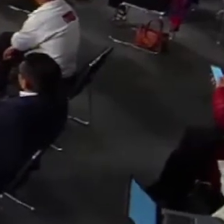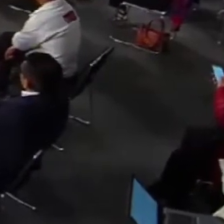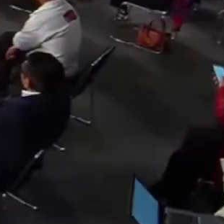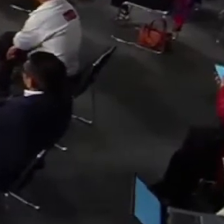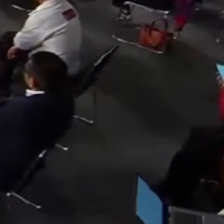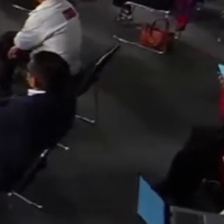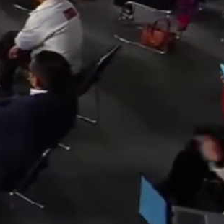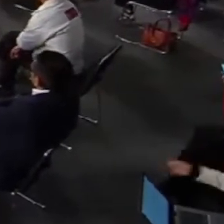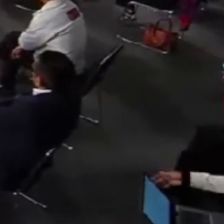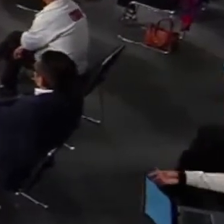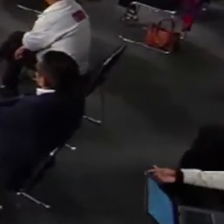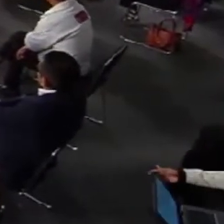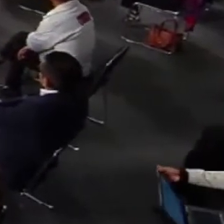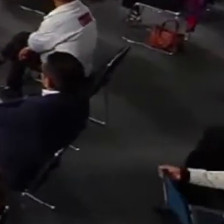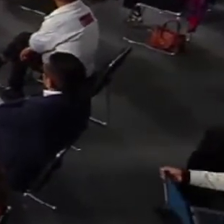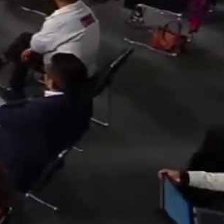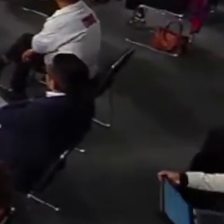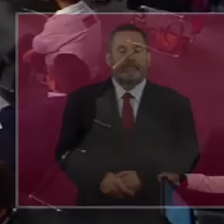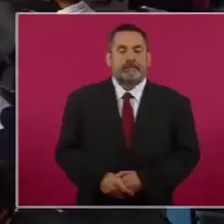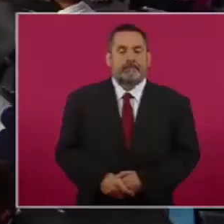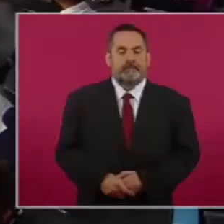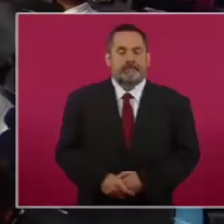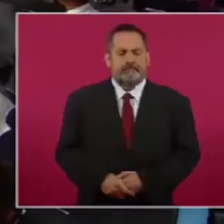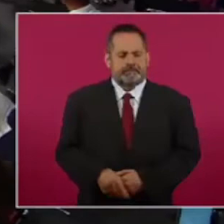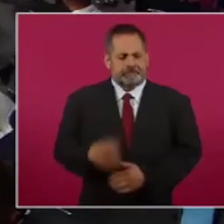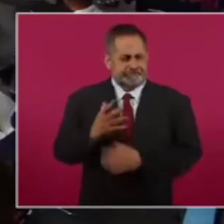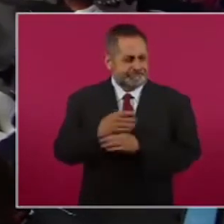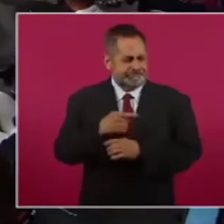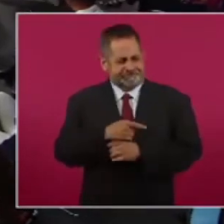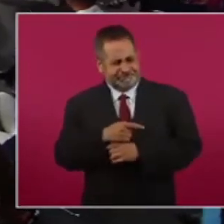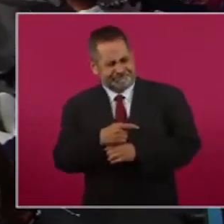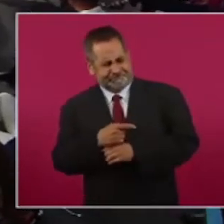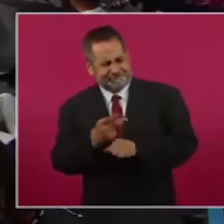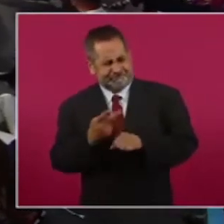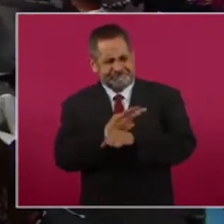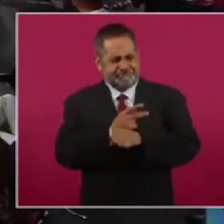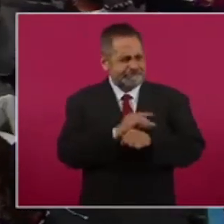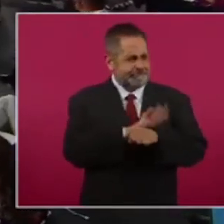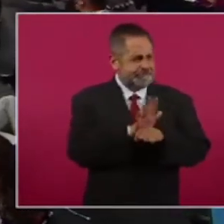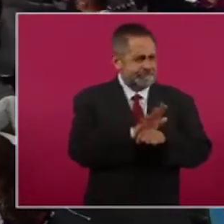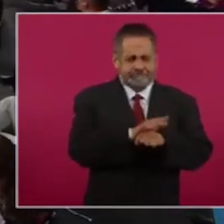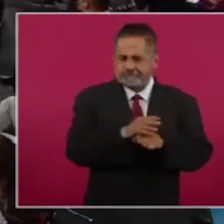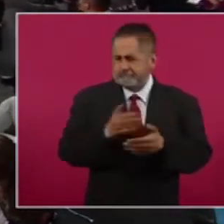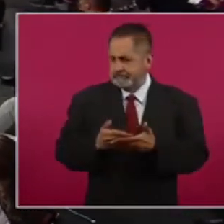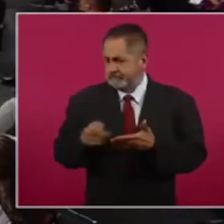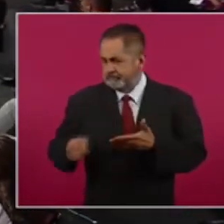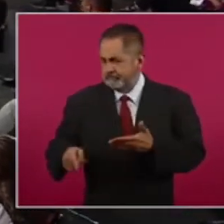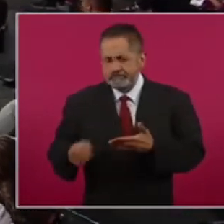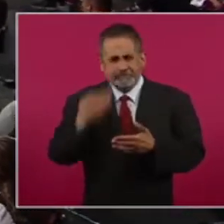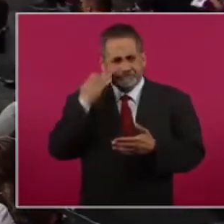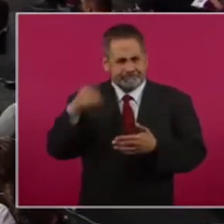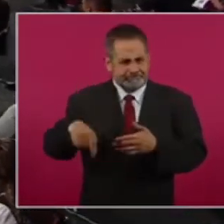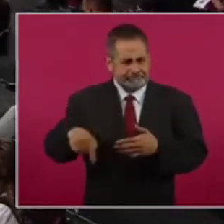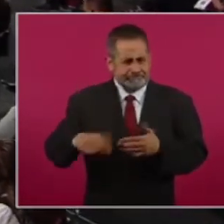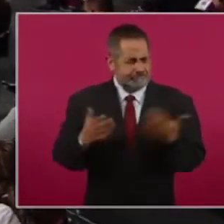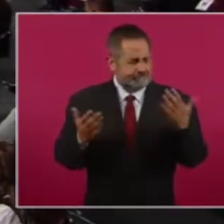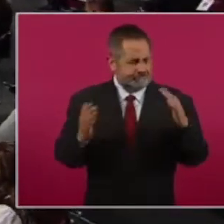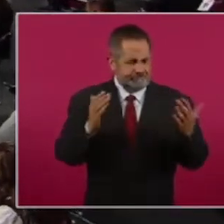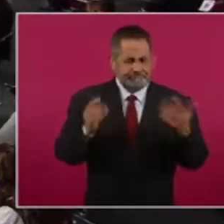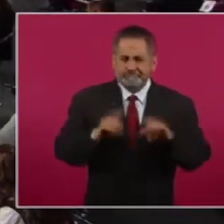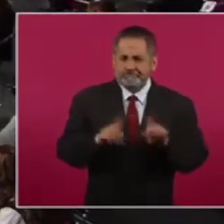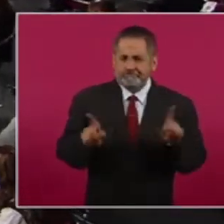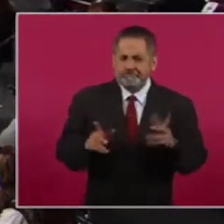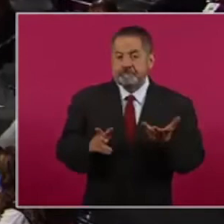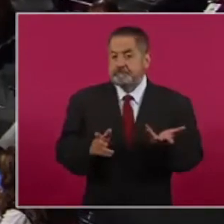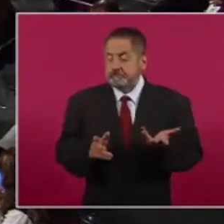comparar ingresos con la pandemia pues no es un punto de comparación real, ¿no? Entonces, en este caso,